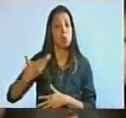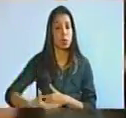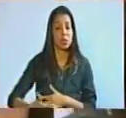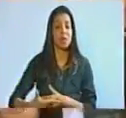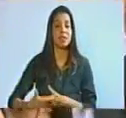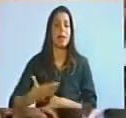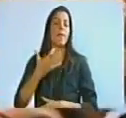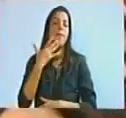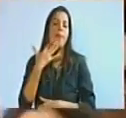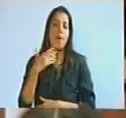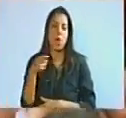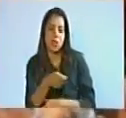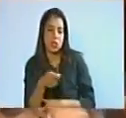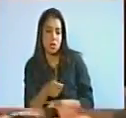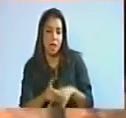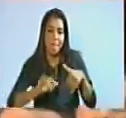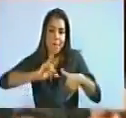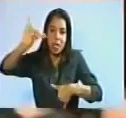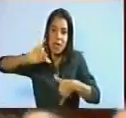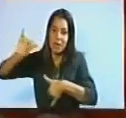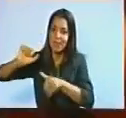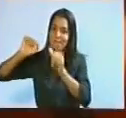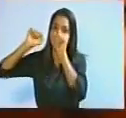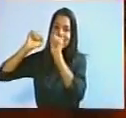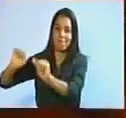guerra económica.